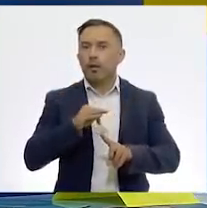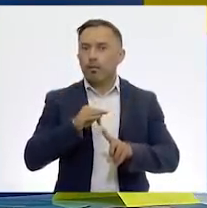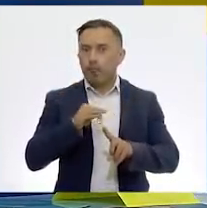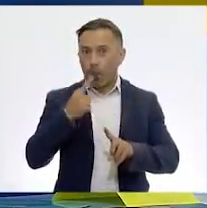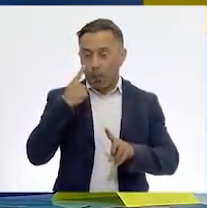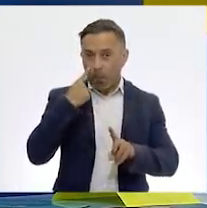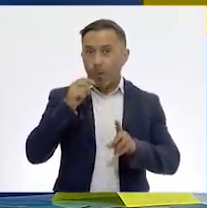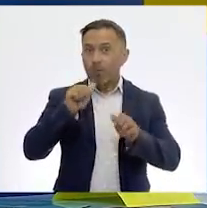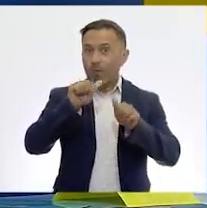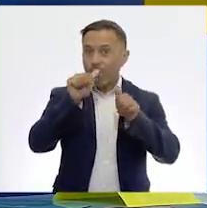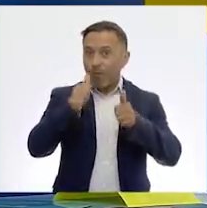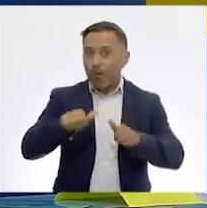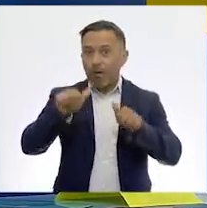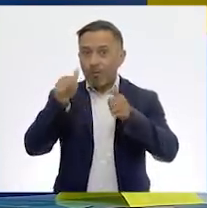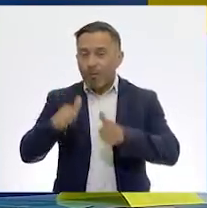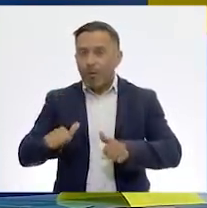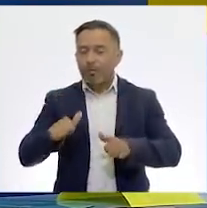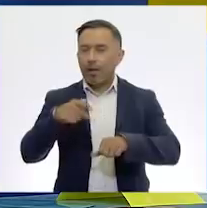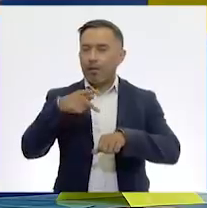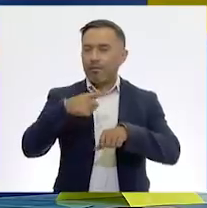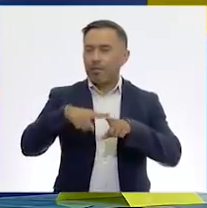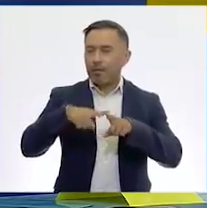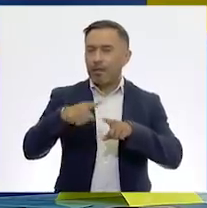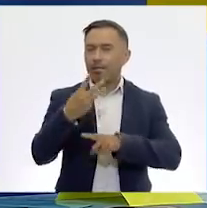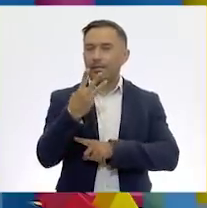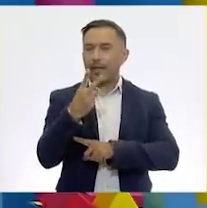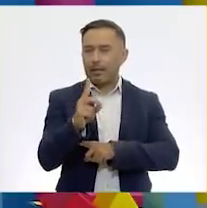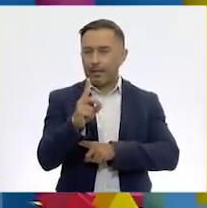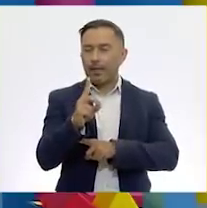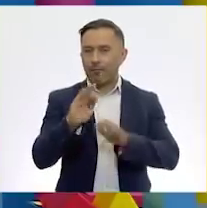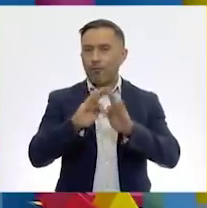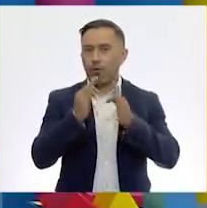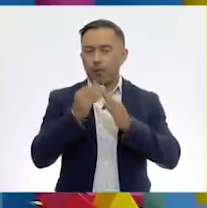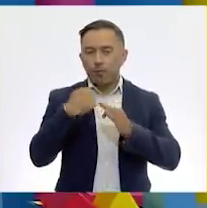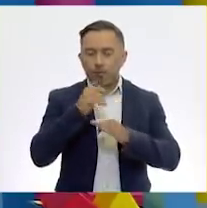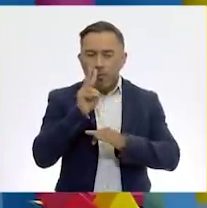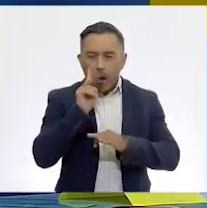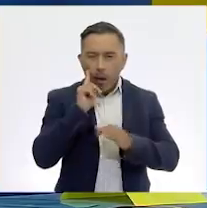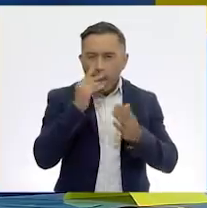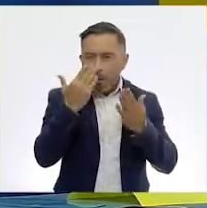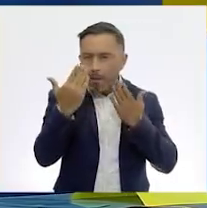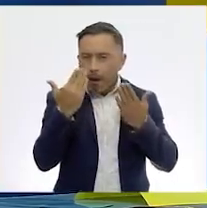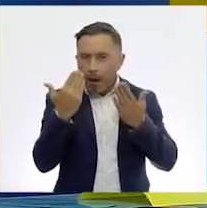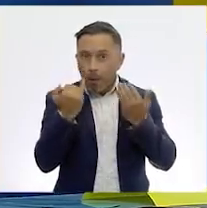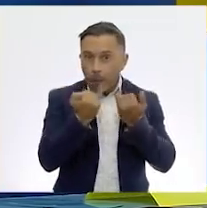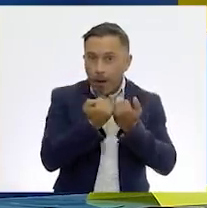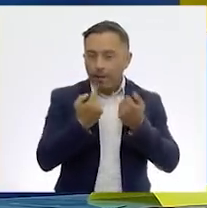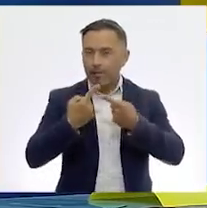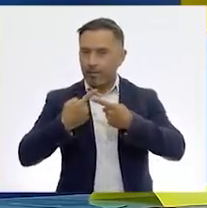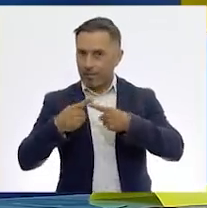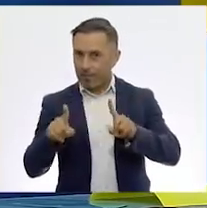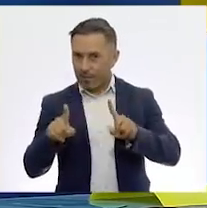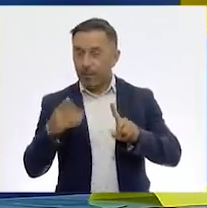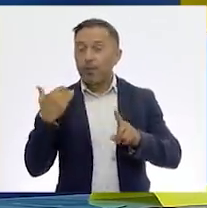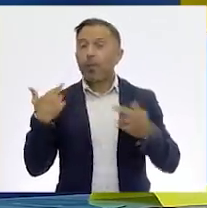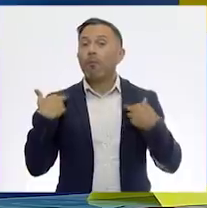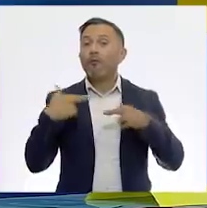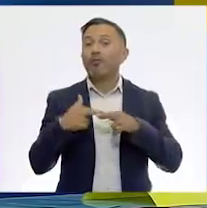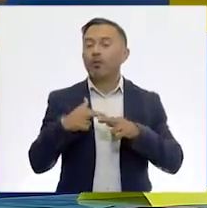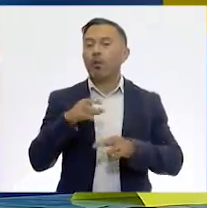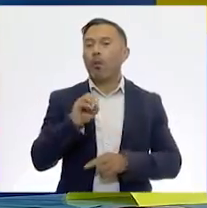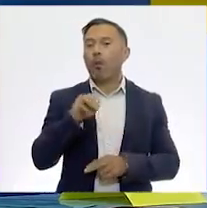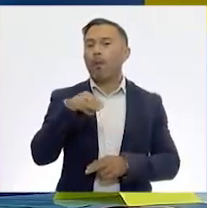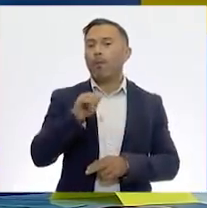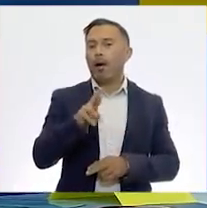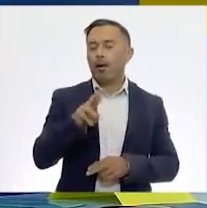de las diferentes piezas tridimensionales que hemos realizado aquí en clase. Todo esto se realizó con el profesor Omar Morales.